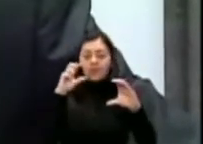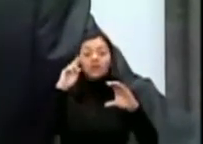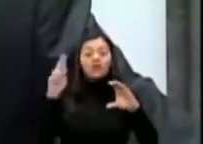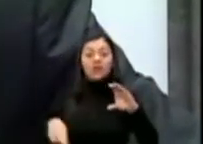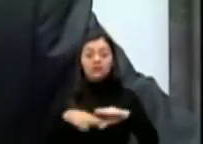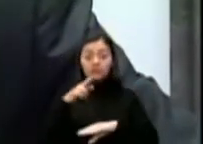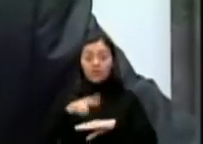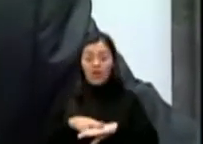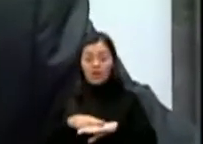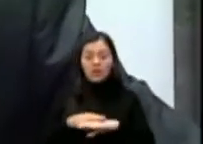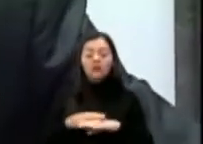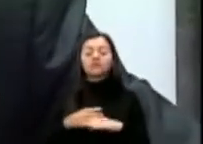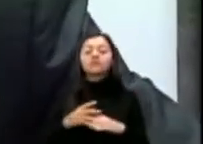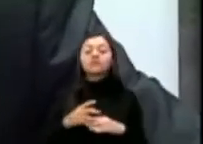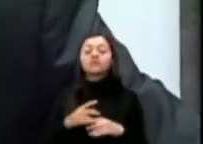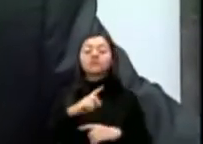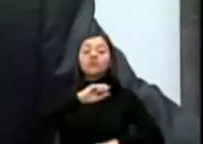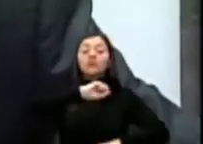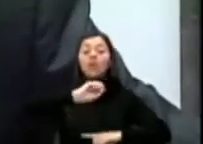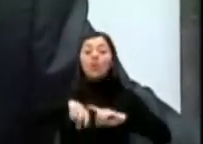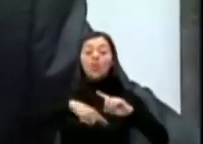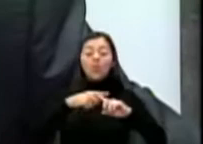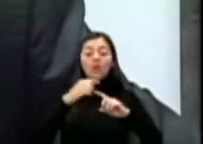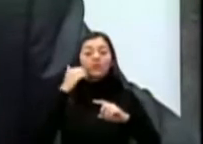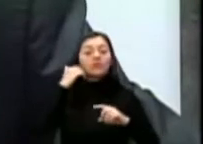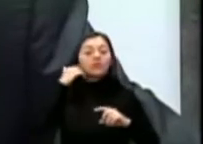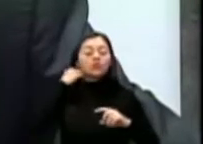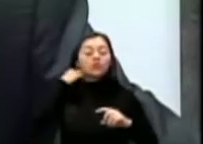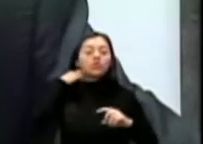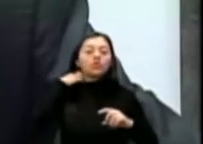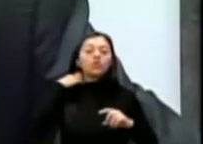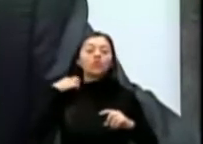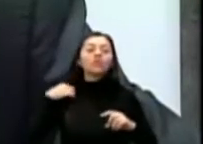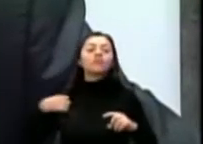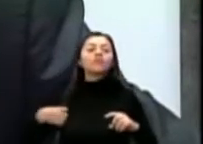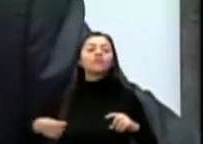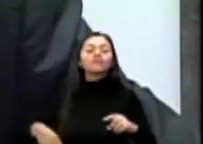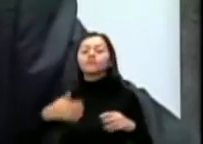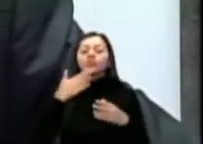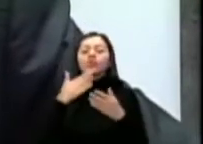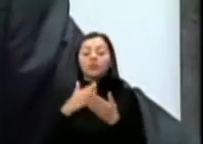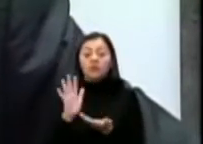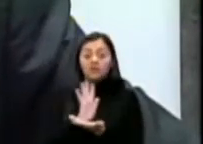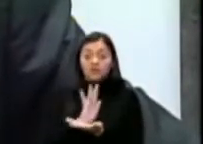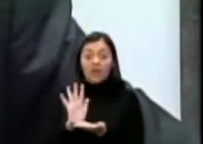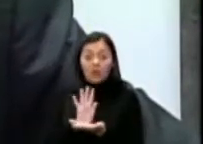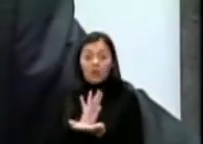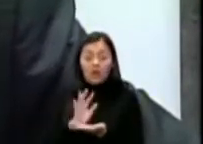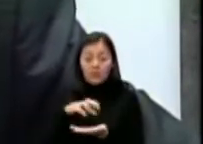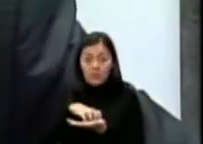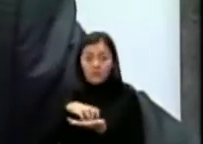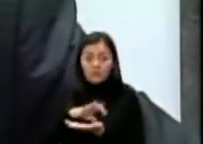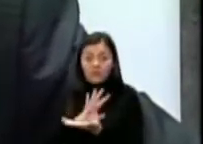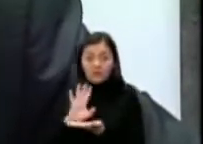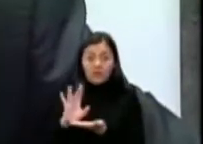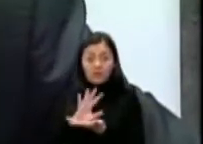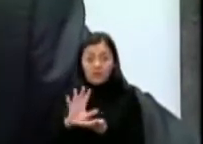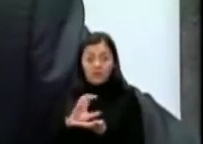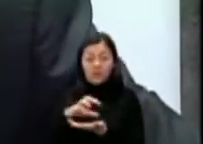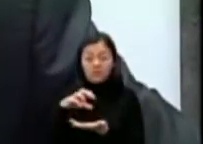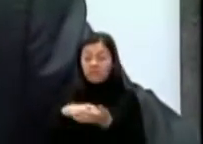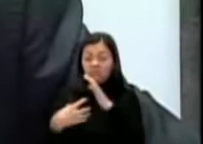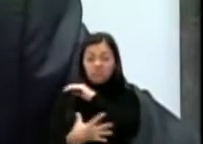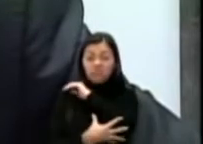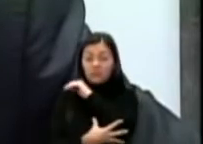mineros hasta que se erradique la pobreza en provincias como zamora chinchipe provincias como morona